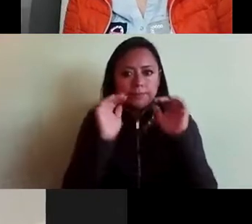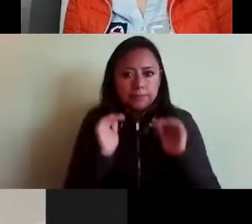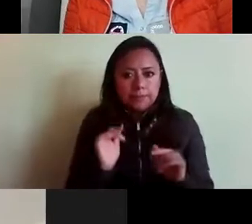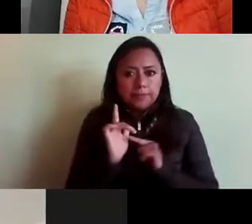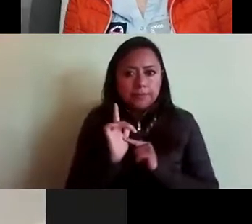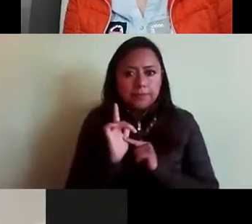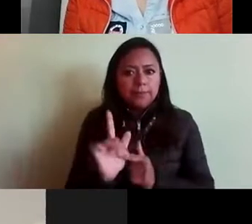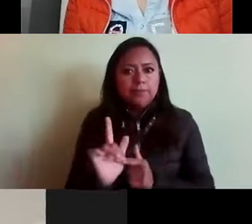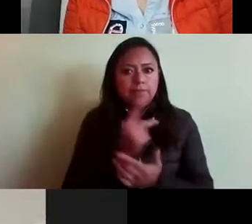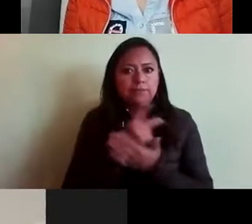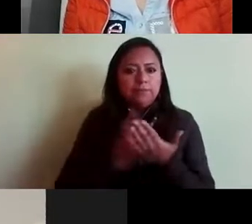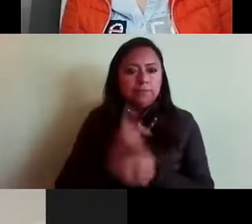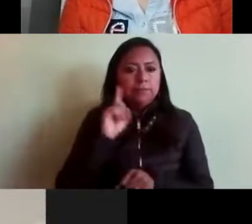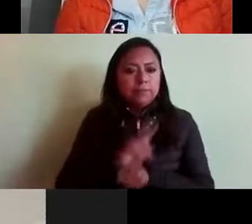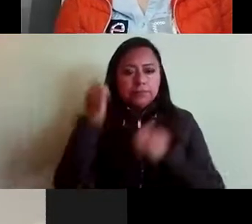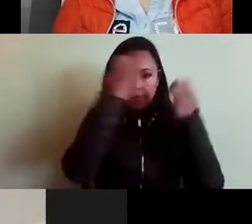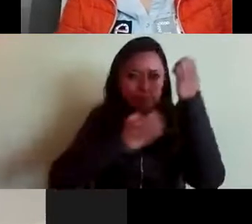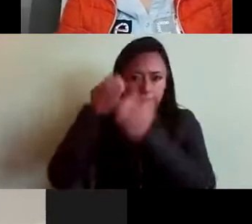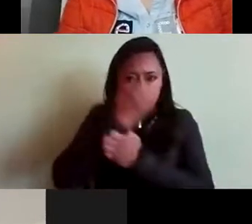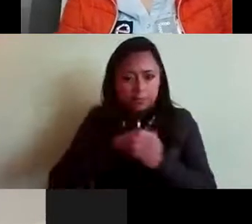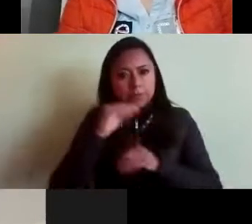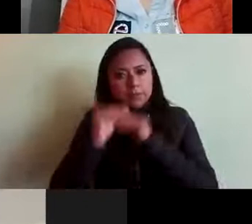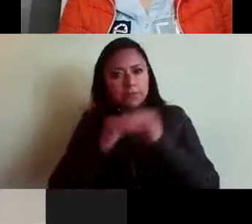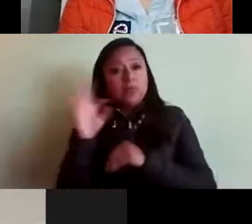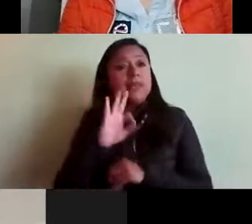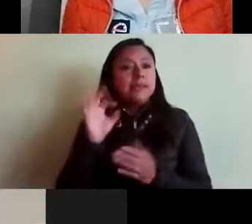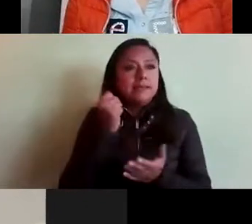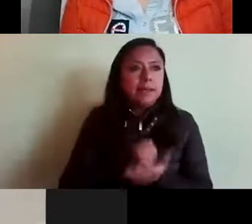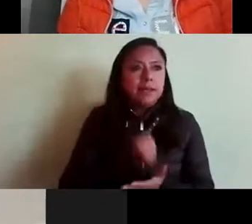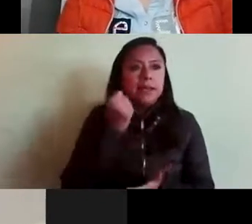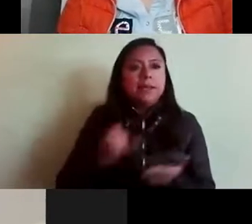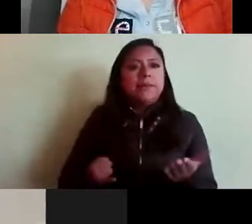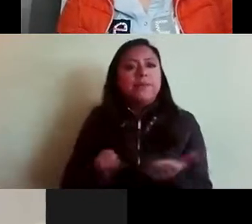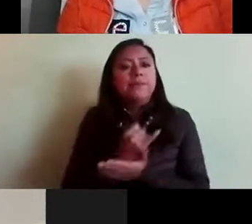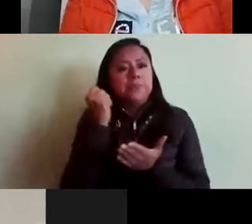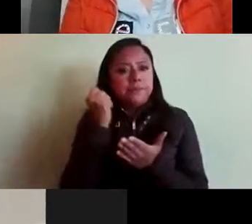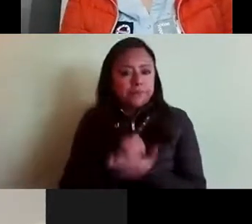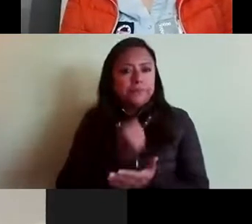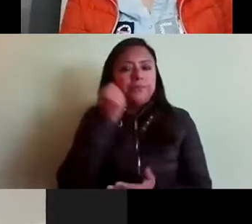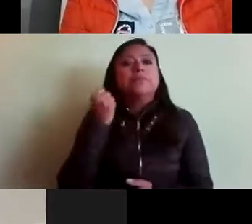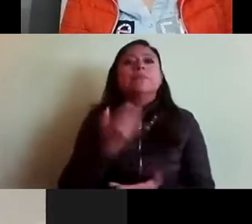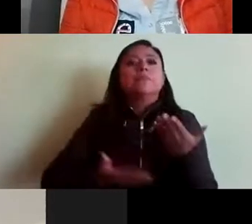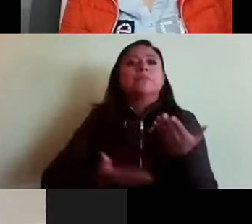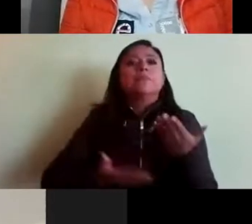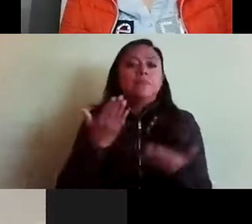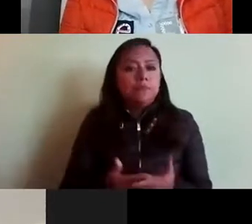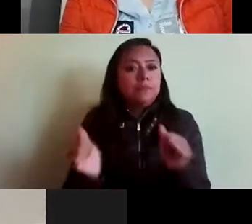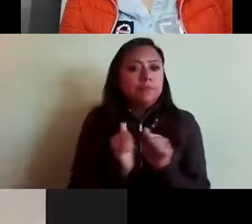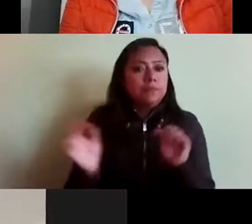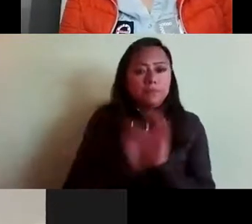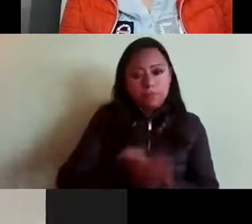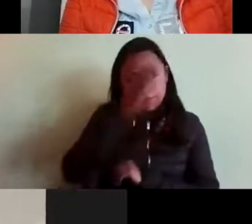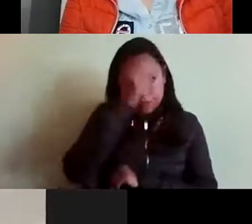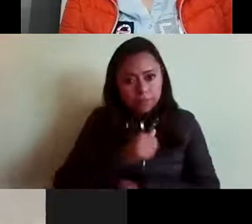del día es análisis, discusión y en su caso aprobación del dictamen a la proposición con punto de acuerdo por el que se